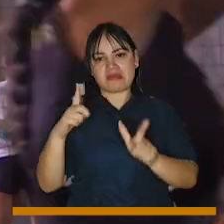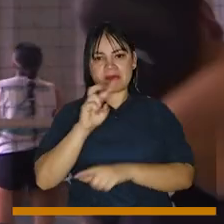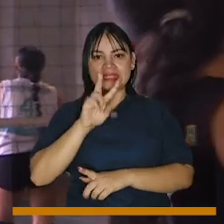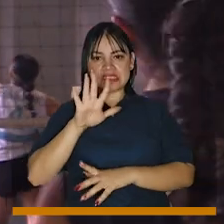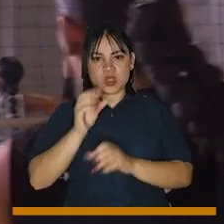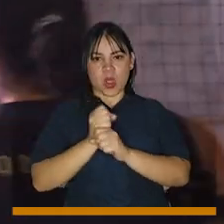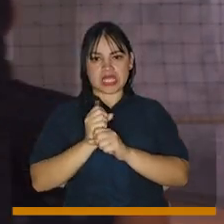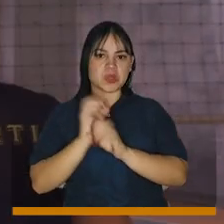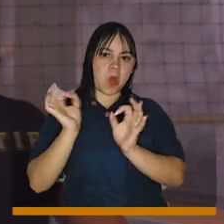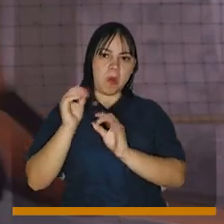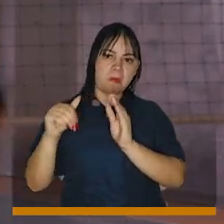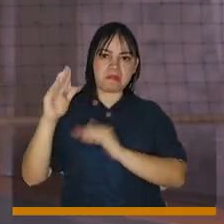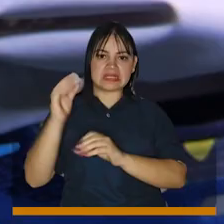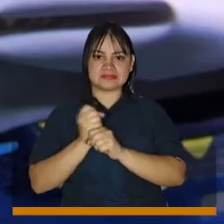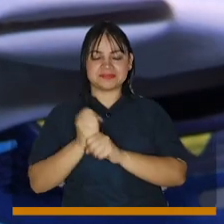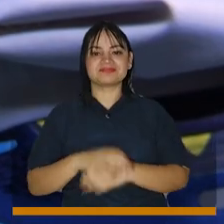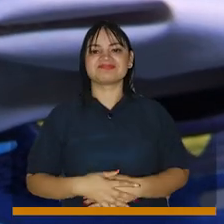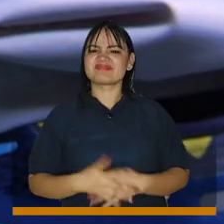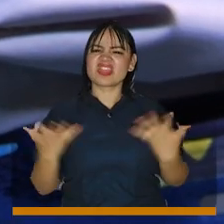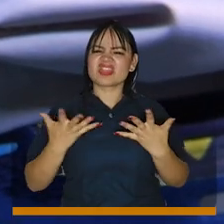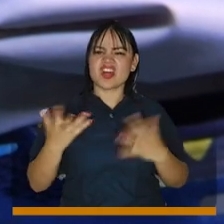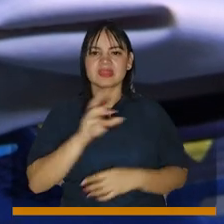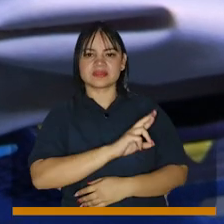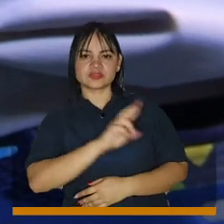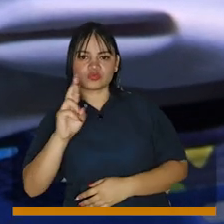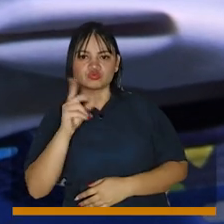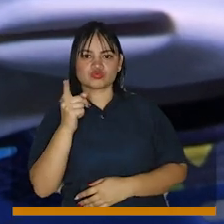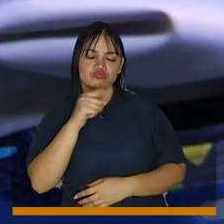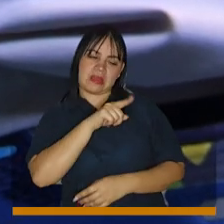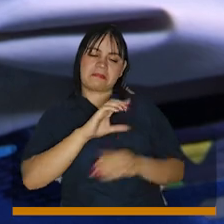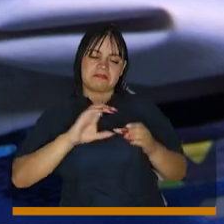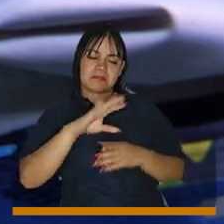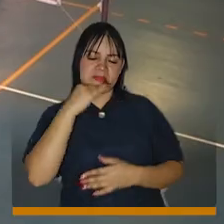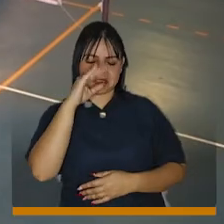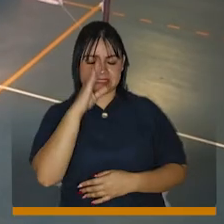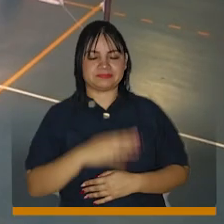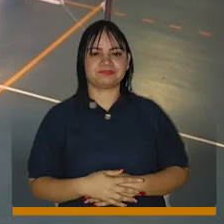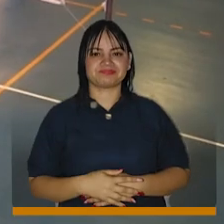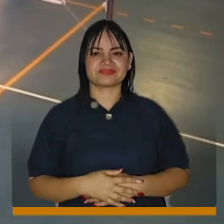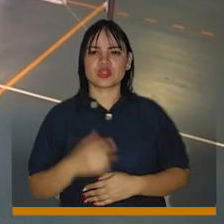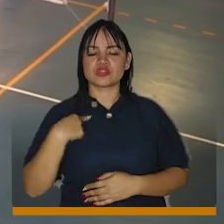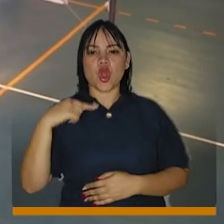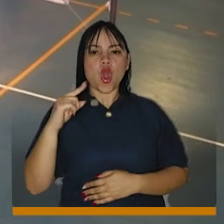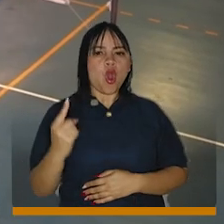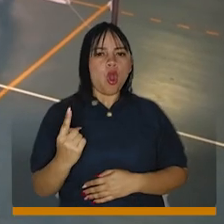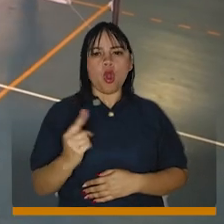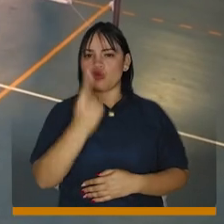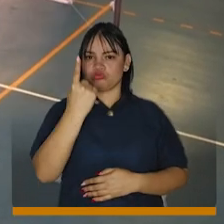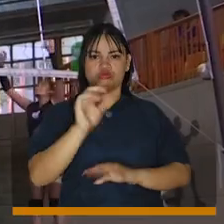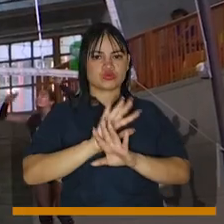chicas de 25 a 30 años y un poco más. Estamos ubicados al sur de la ciudad de Medellín. Somos el